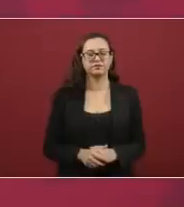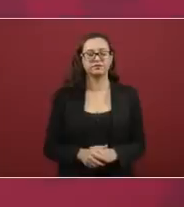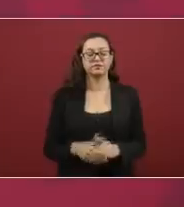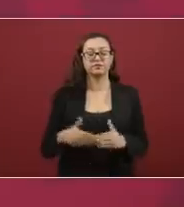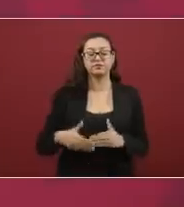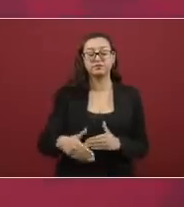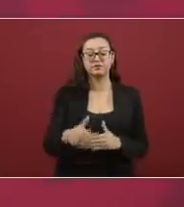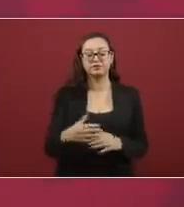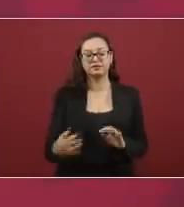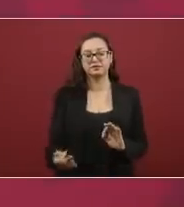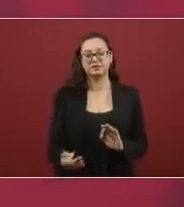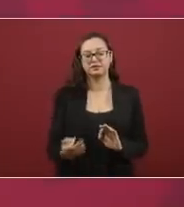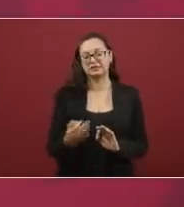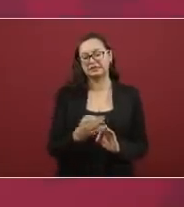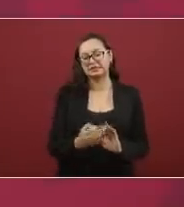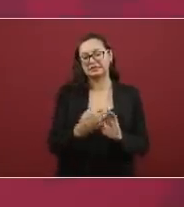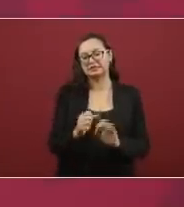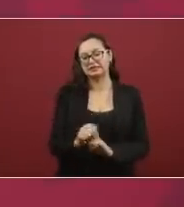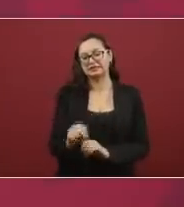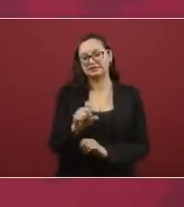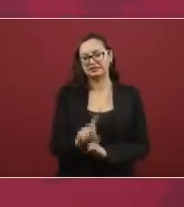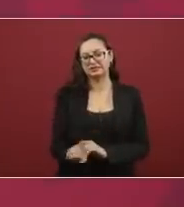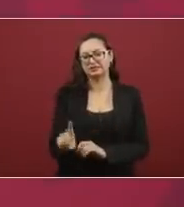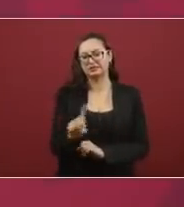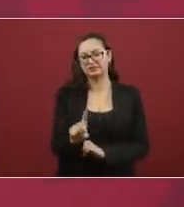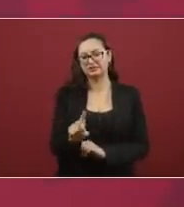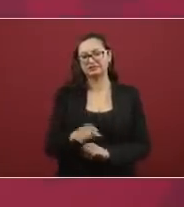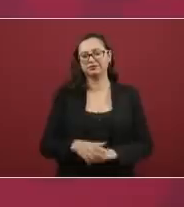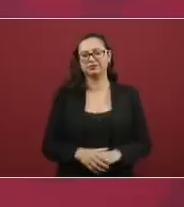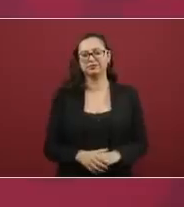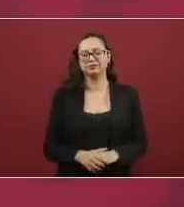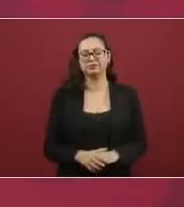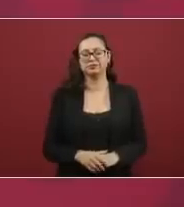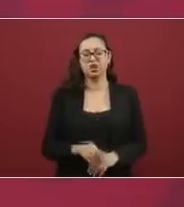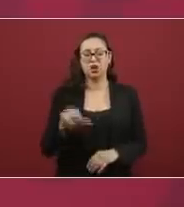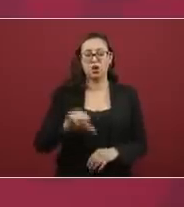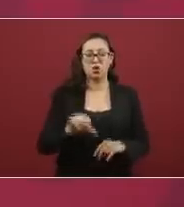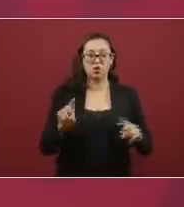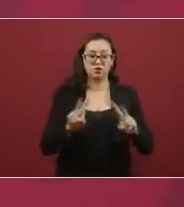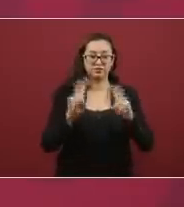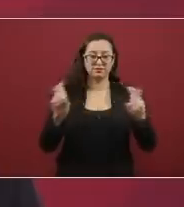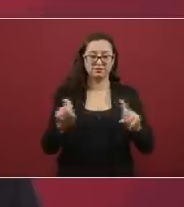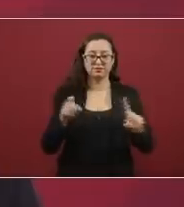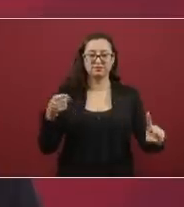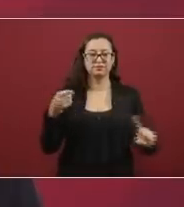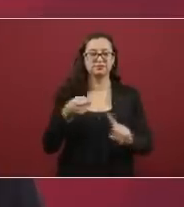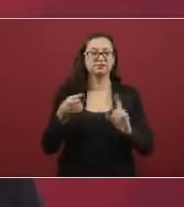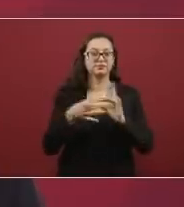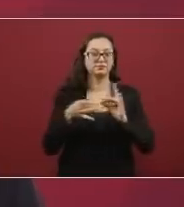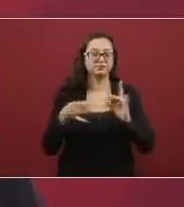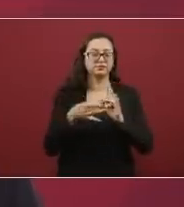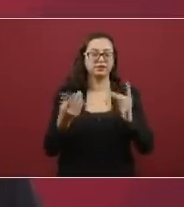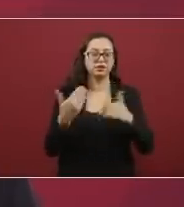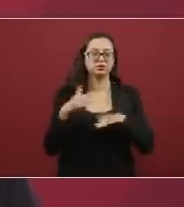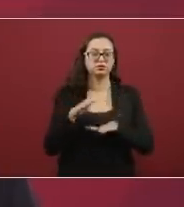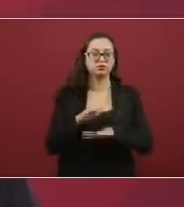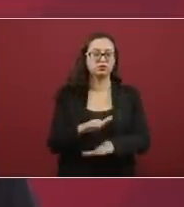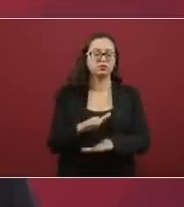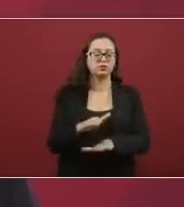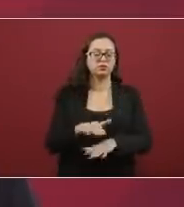semana. Hoy vamos a puntualizar acerca